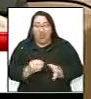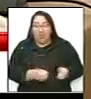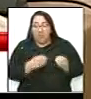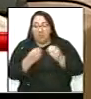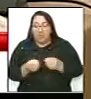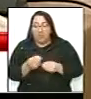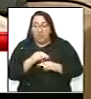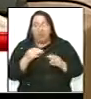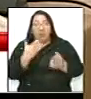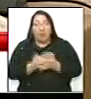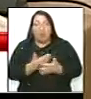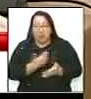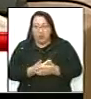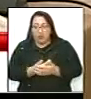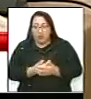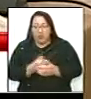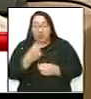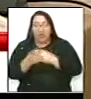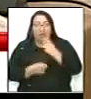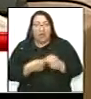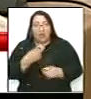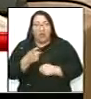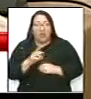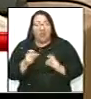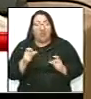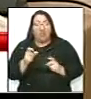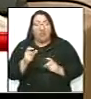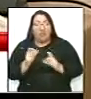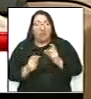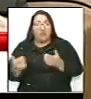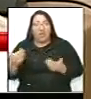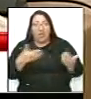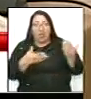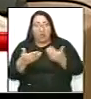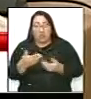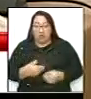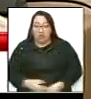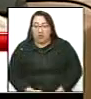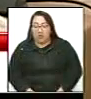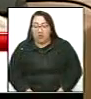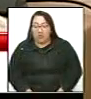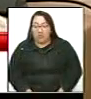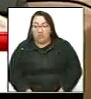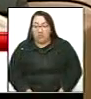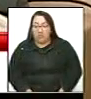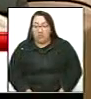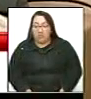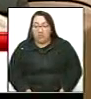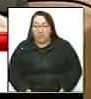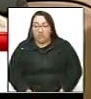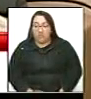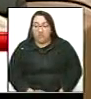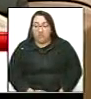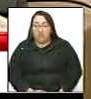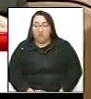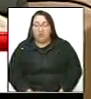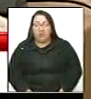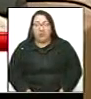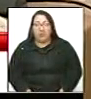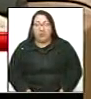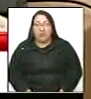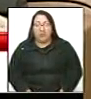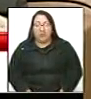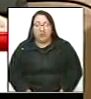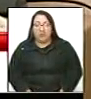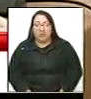como medio probatorio las declaraciones de los colaboradores eficaces que formulan en sede del